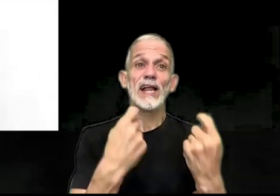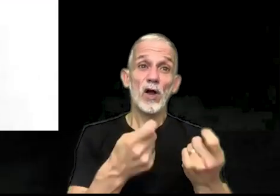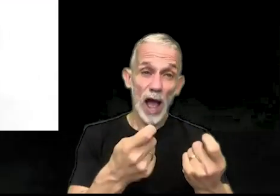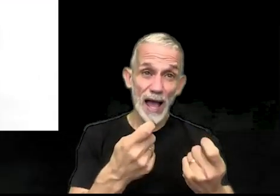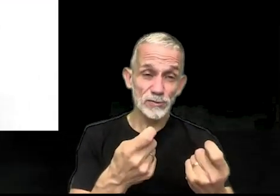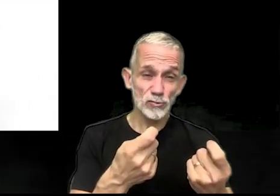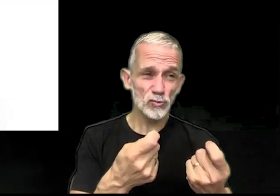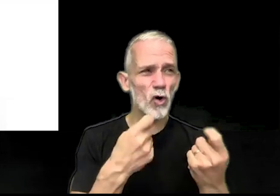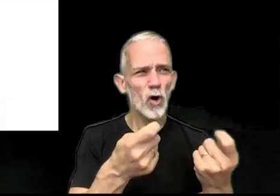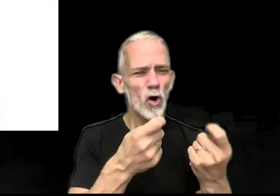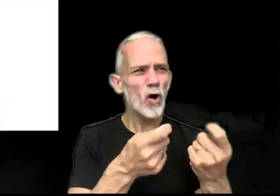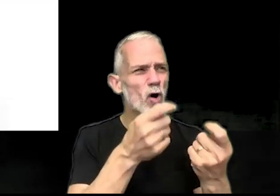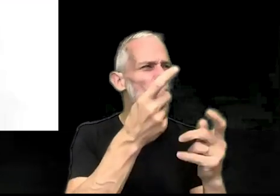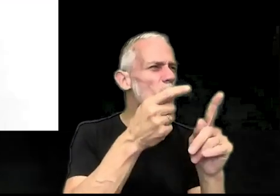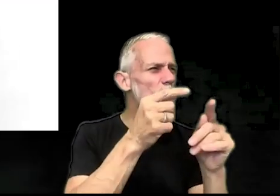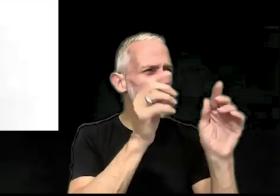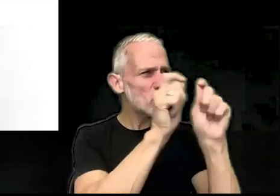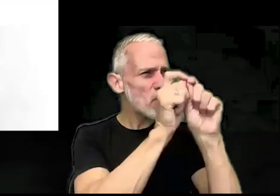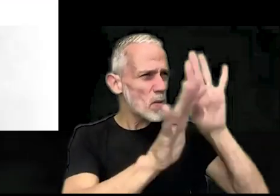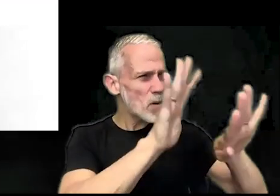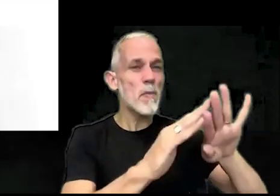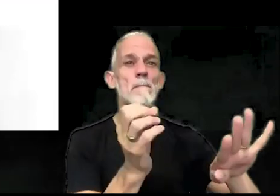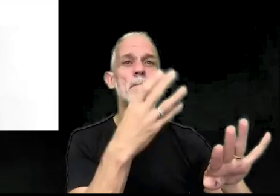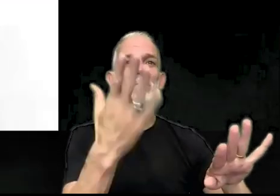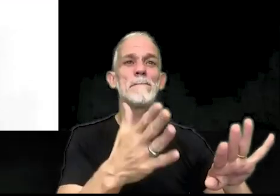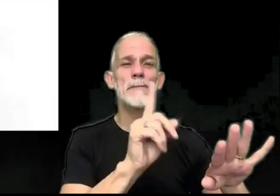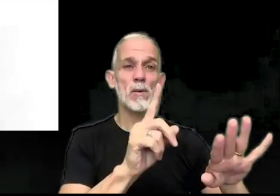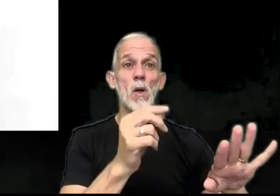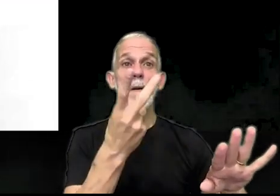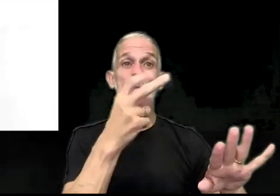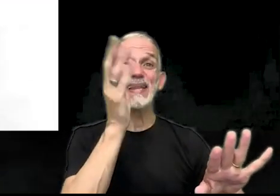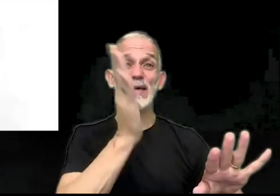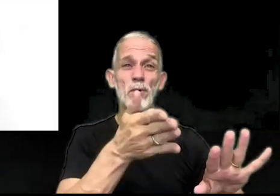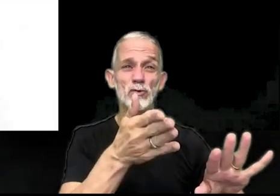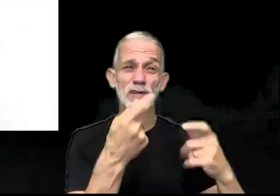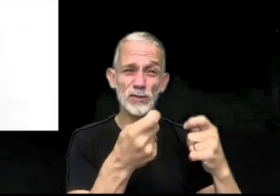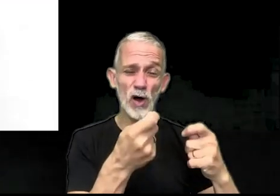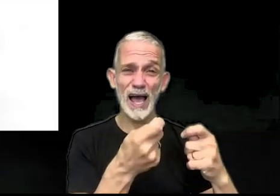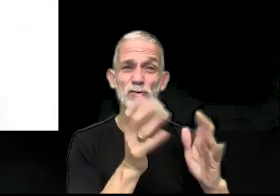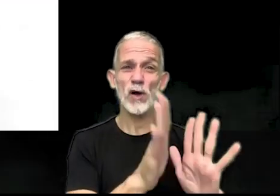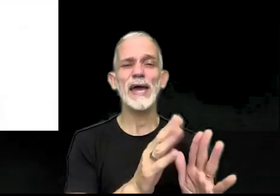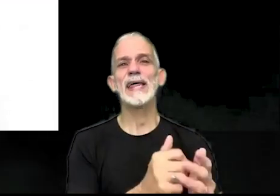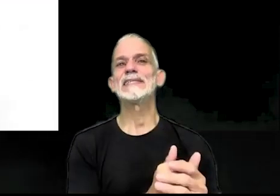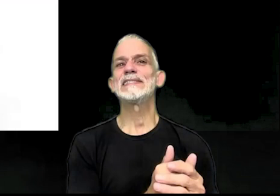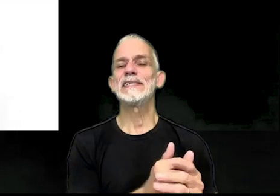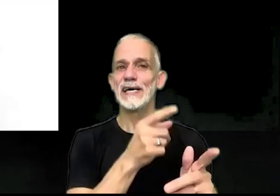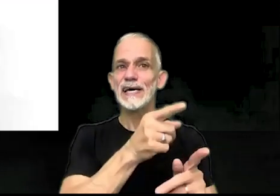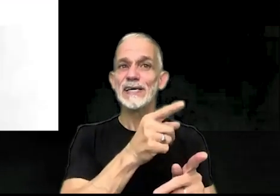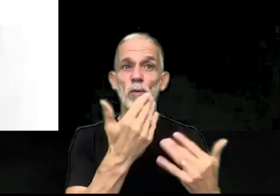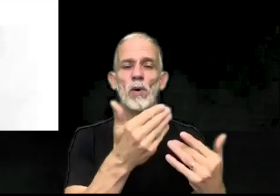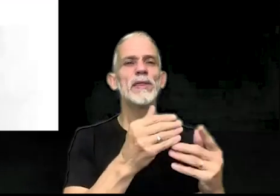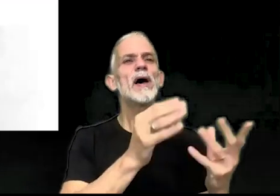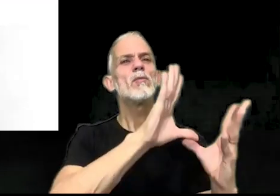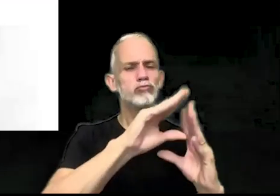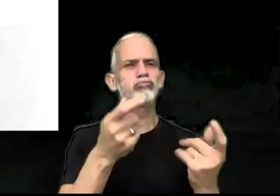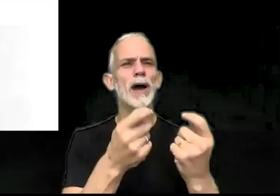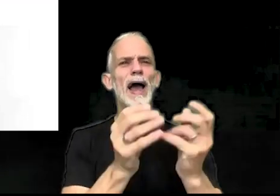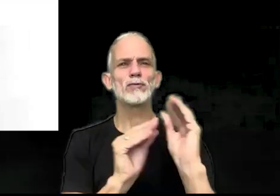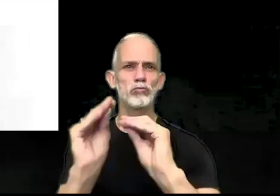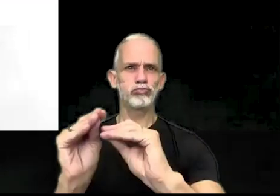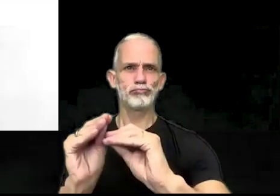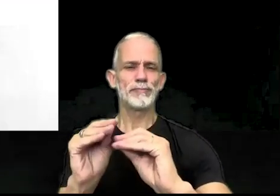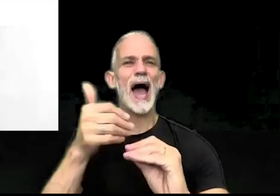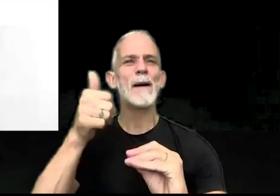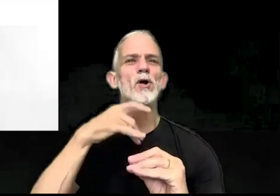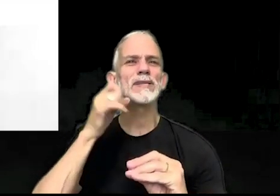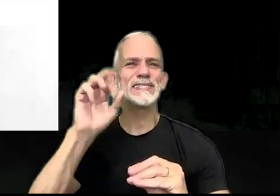de la mejora supera el 20% del valor residual, esa mejora se podrá amortizar. Me pareció,